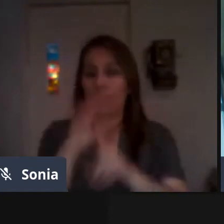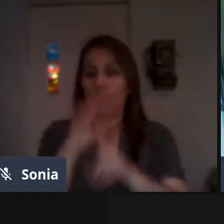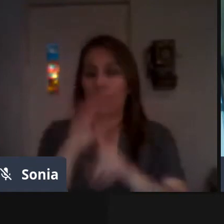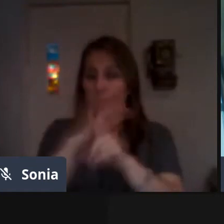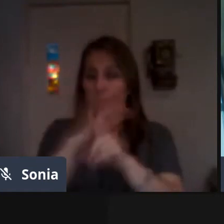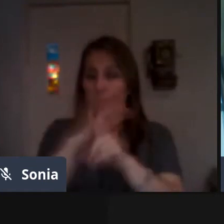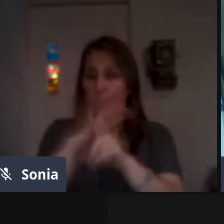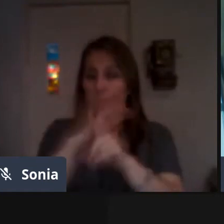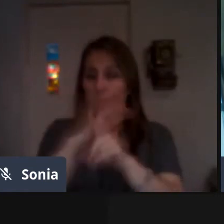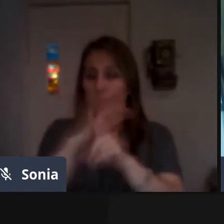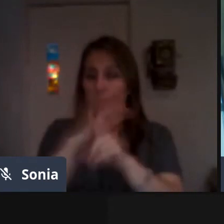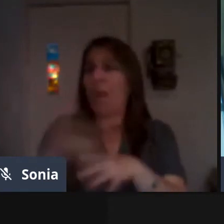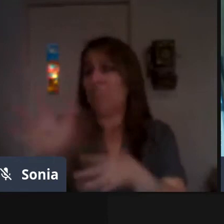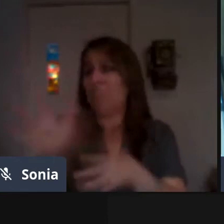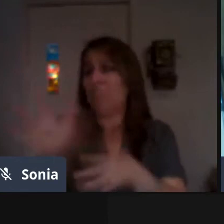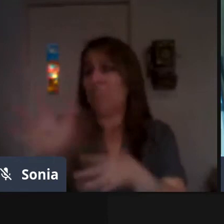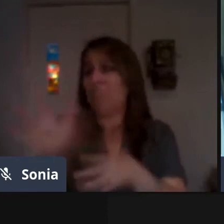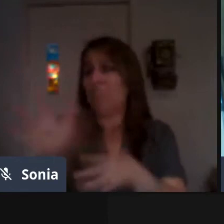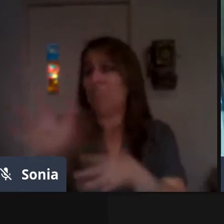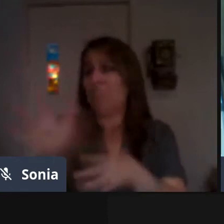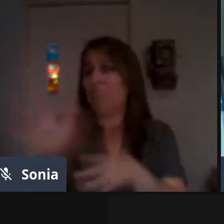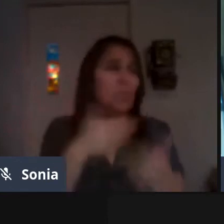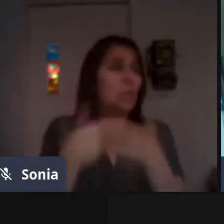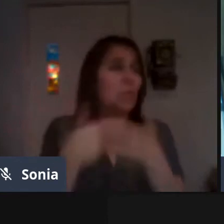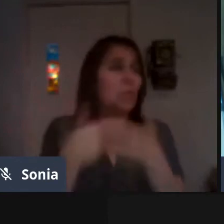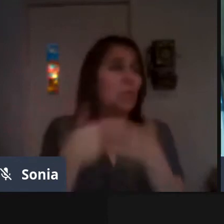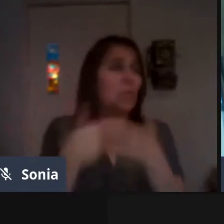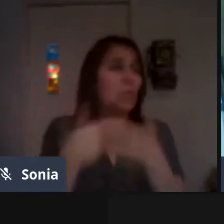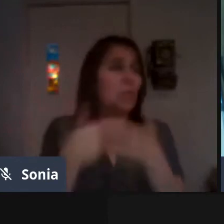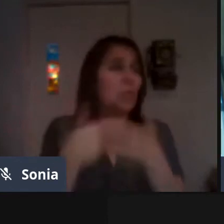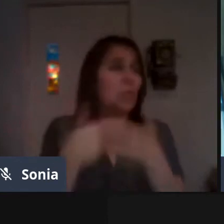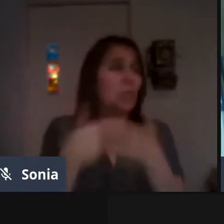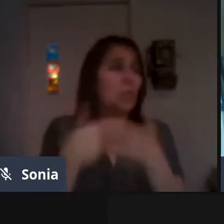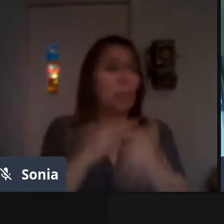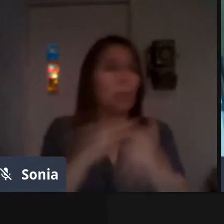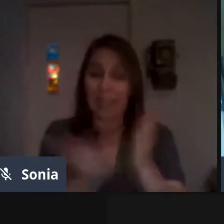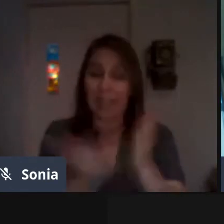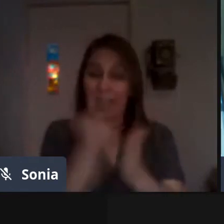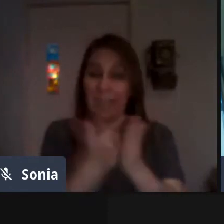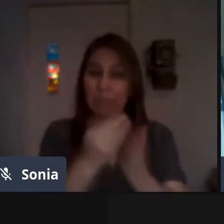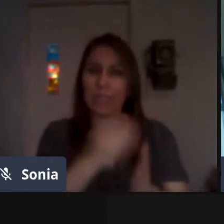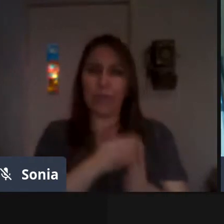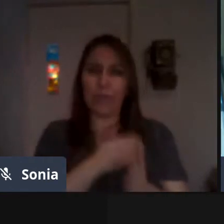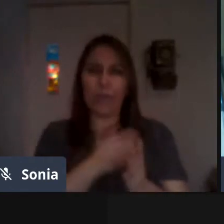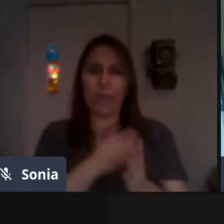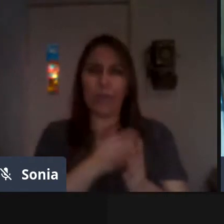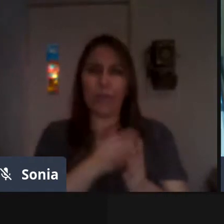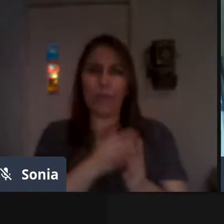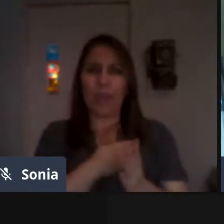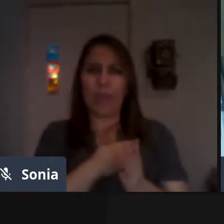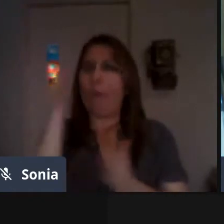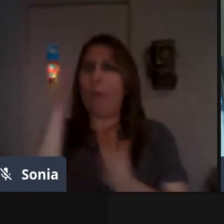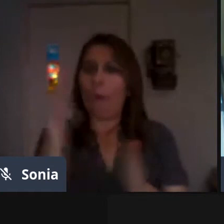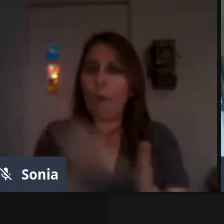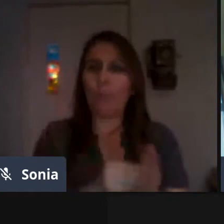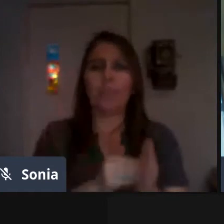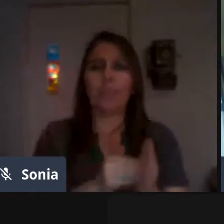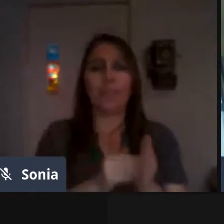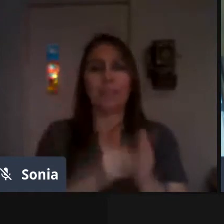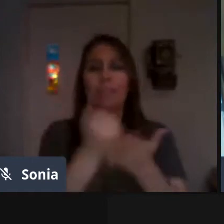es maravillosa porque nos abre a la palabra nos devuelve la palabra papel y nos permite recordar